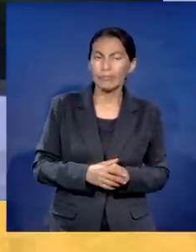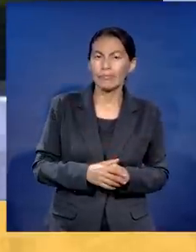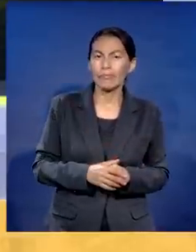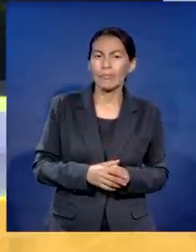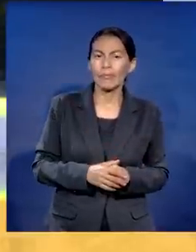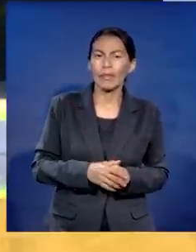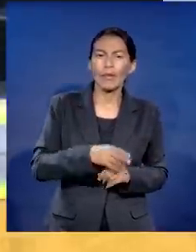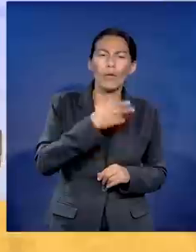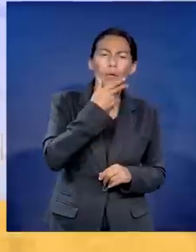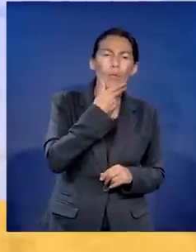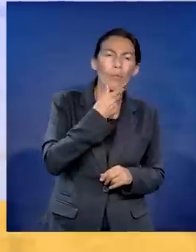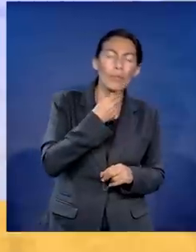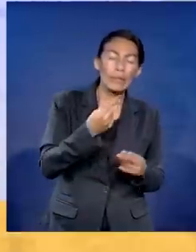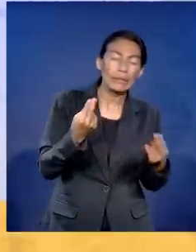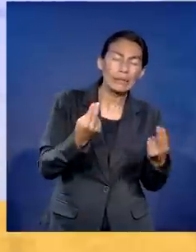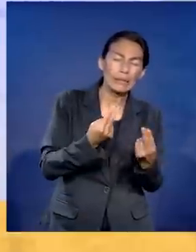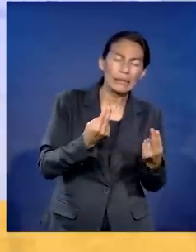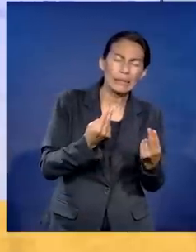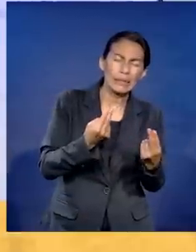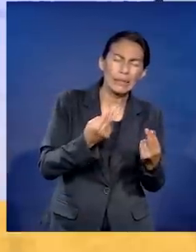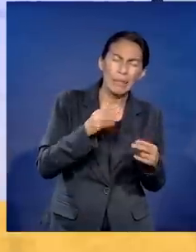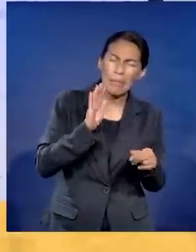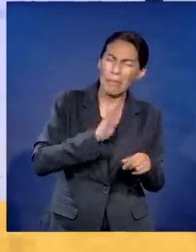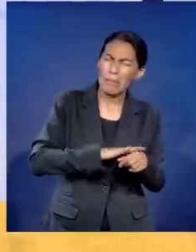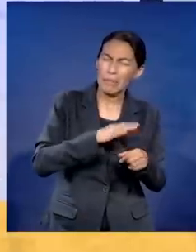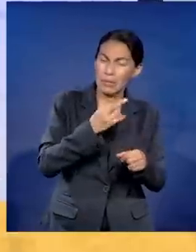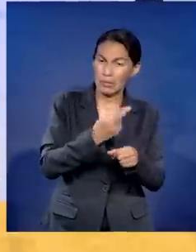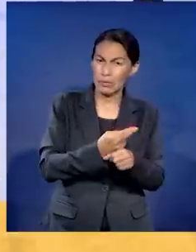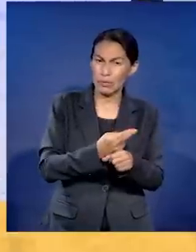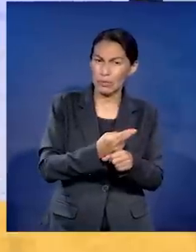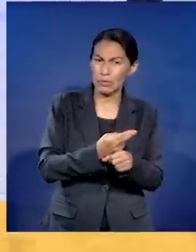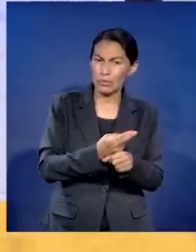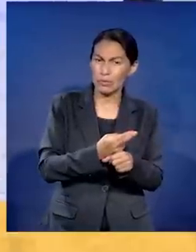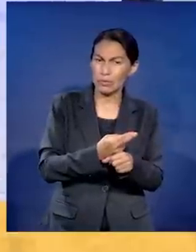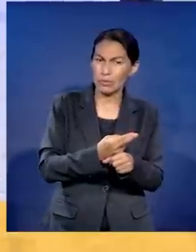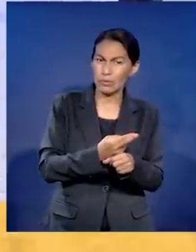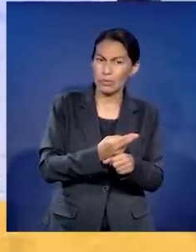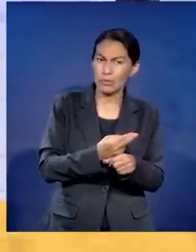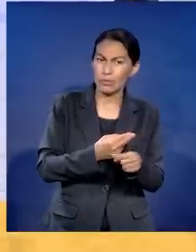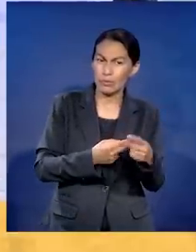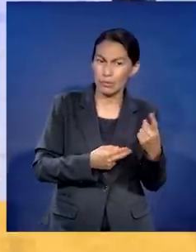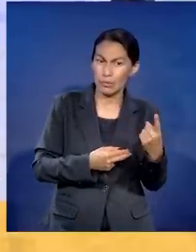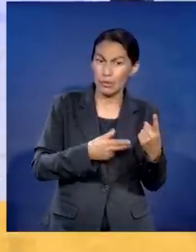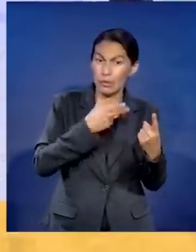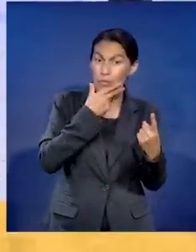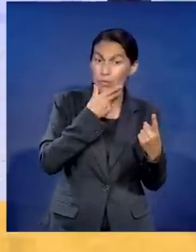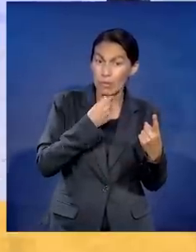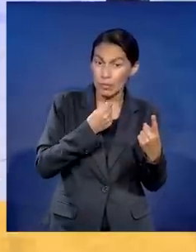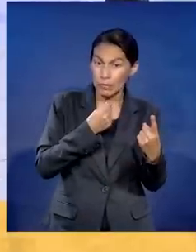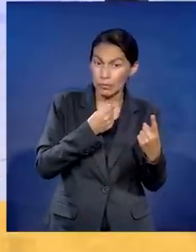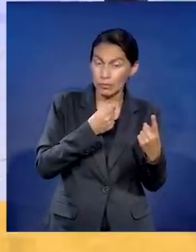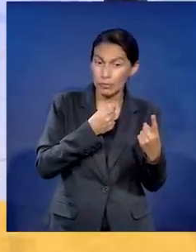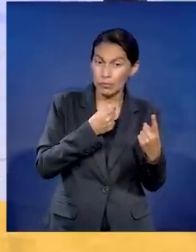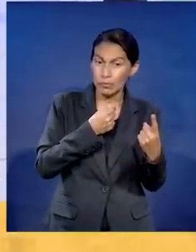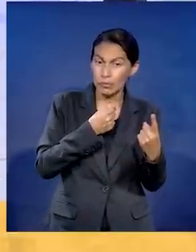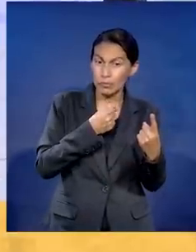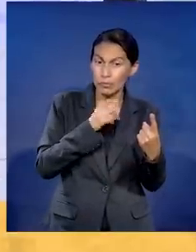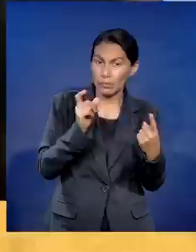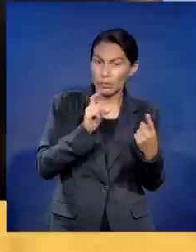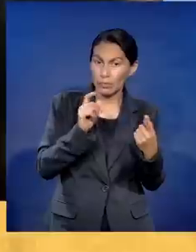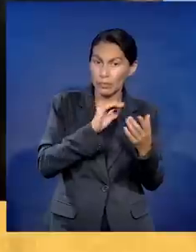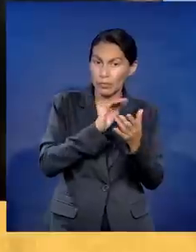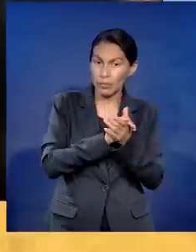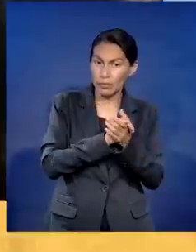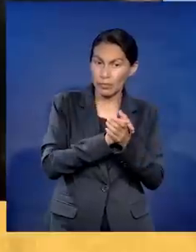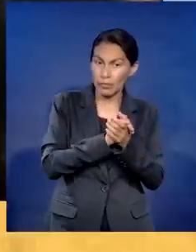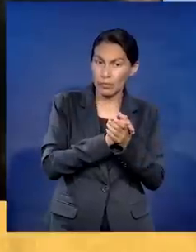excepciones, la necesidad más grande de un hombre, ¿cuál es? ¿Se acuerdan? ¿Cuál es la necesidad más